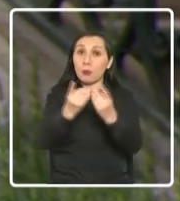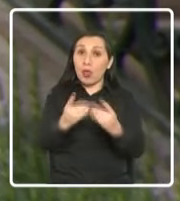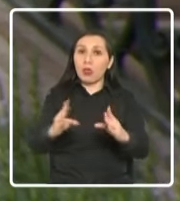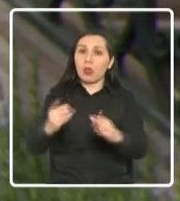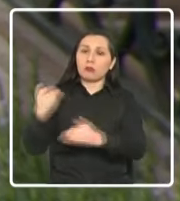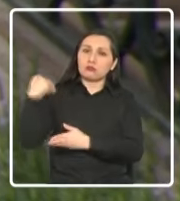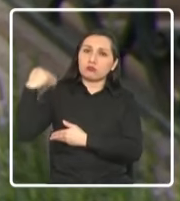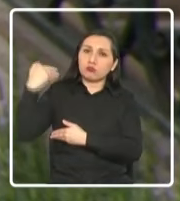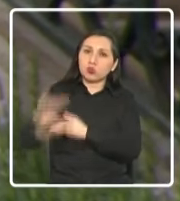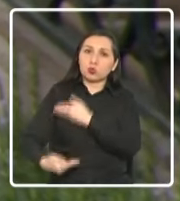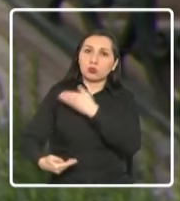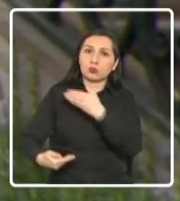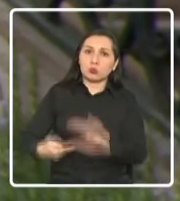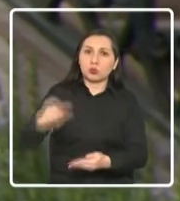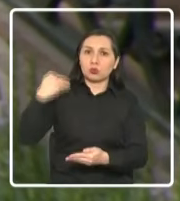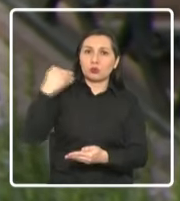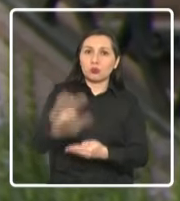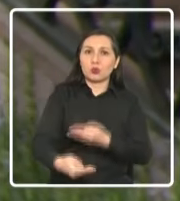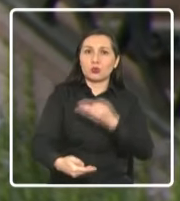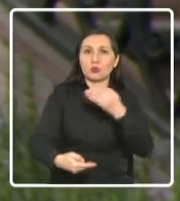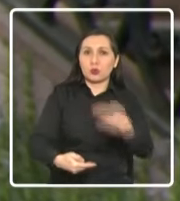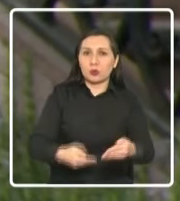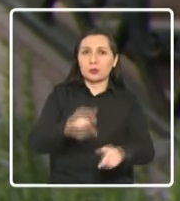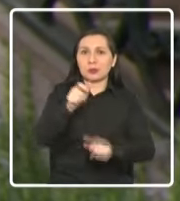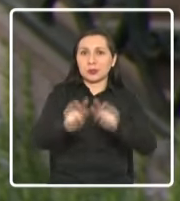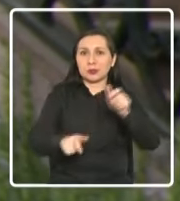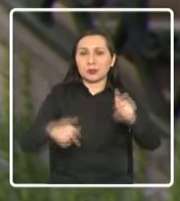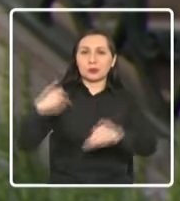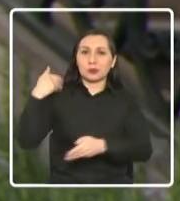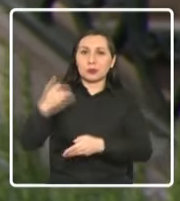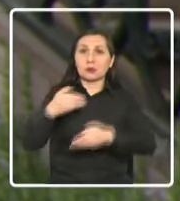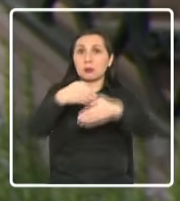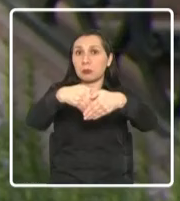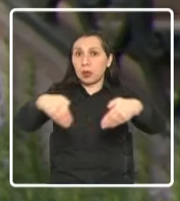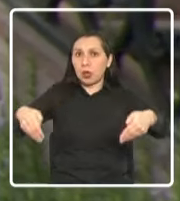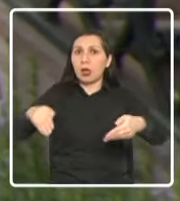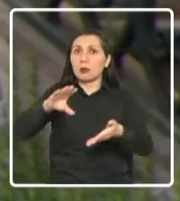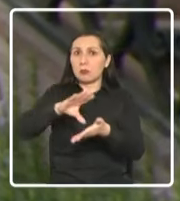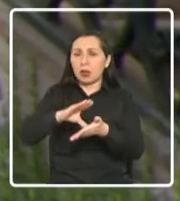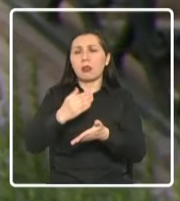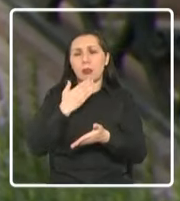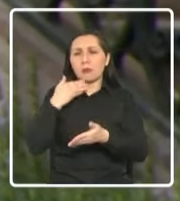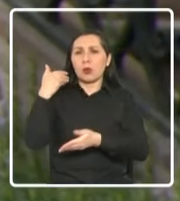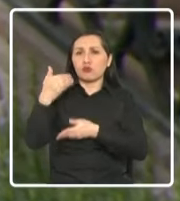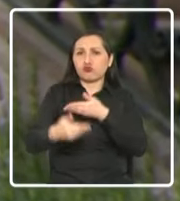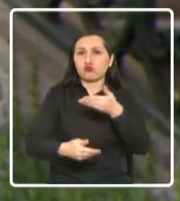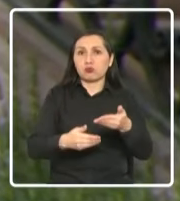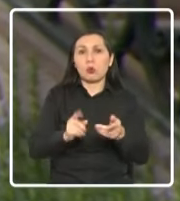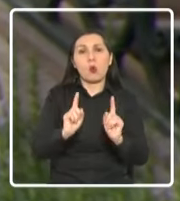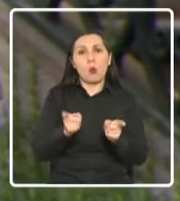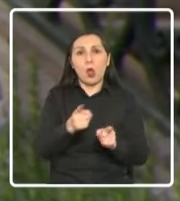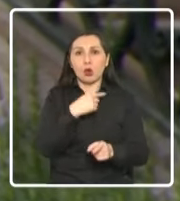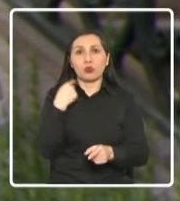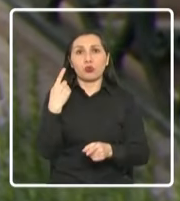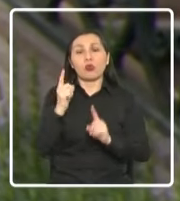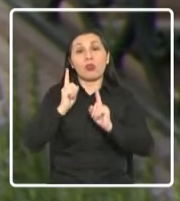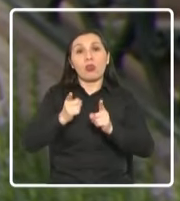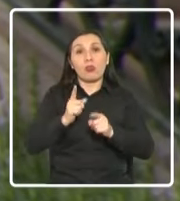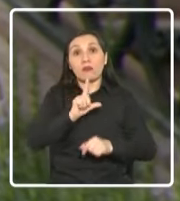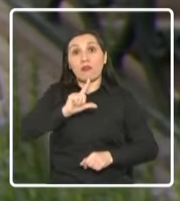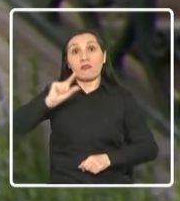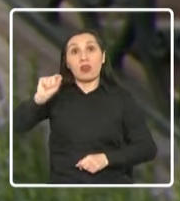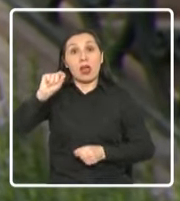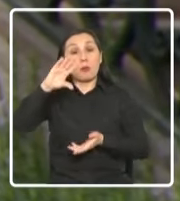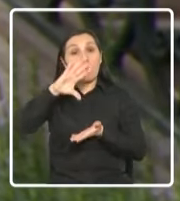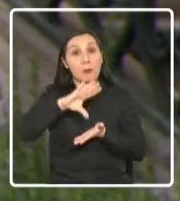legado que trasciende generaciones y fronteras. Como a todos quienes nos ha tocado salir del país